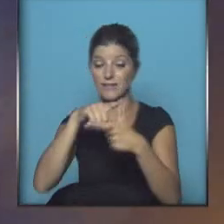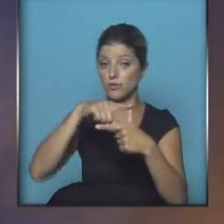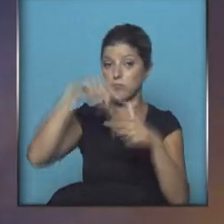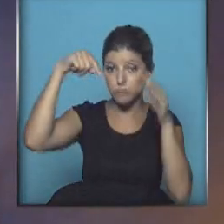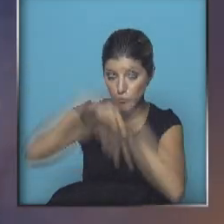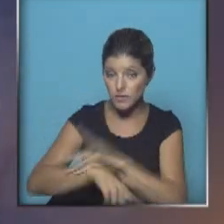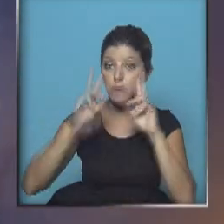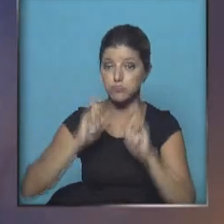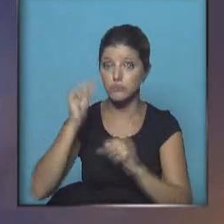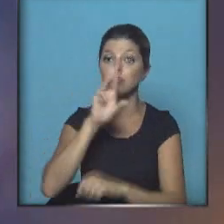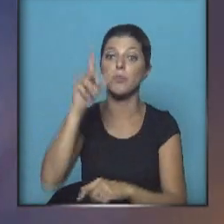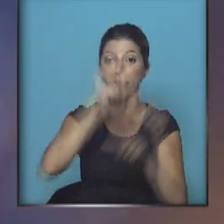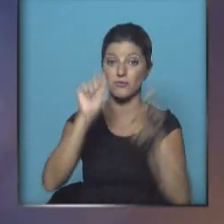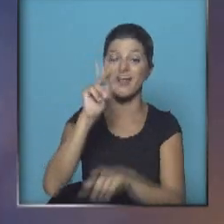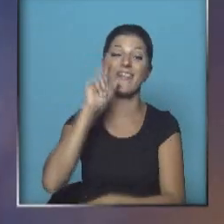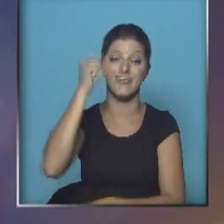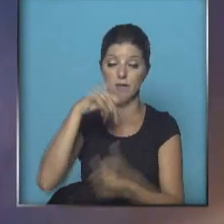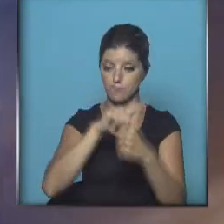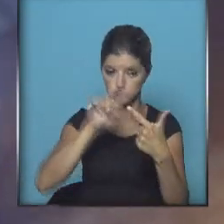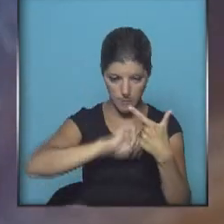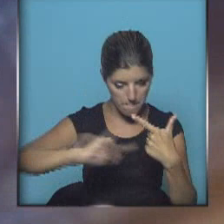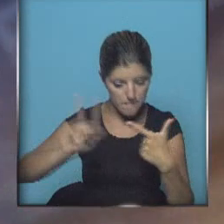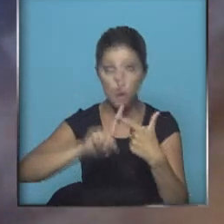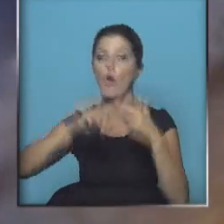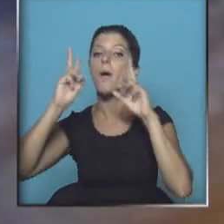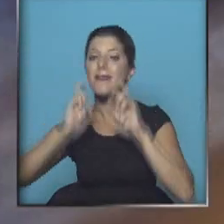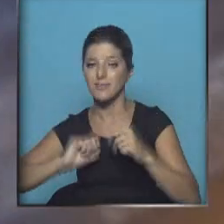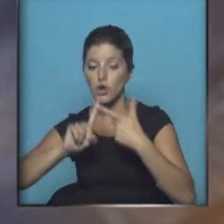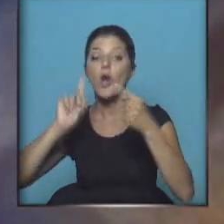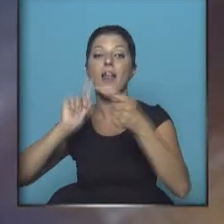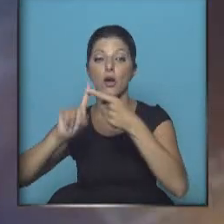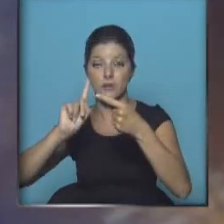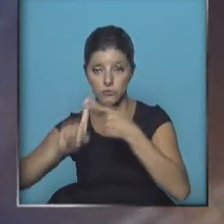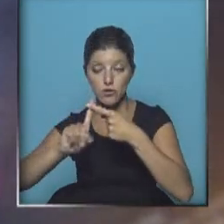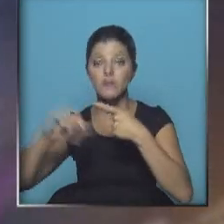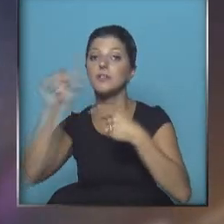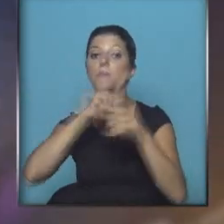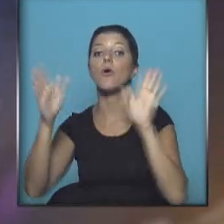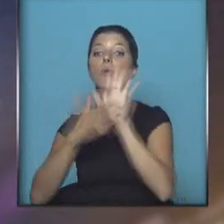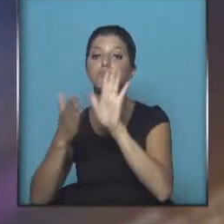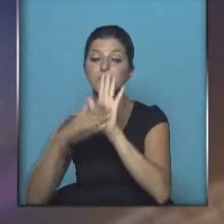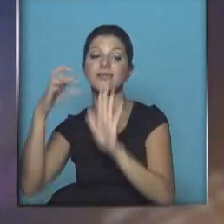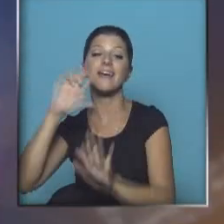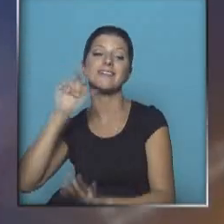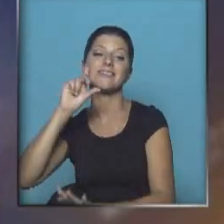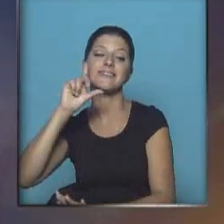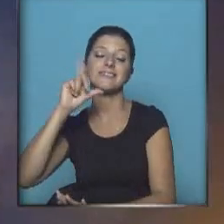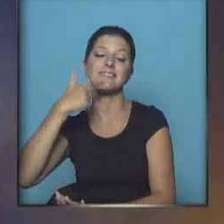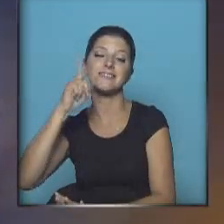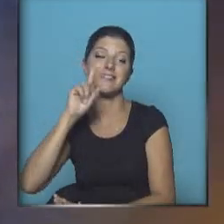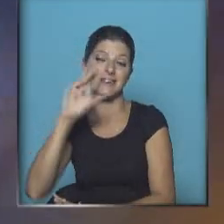investigación sobre los iraníes, ni investigó la conexión local, ni la pista siria. Y por